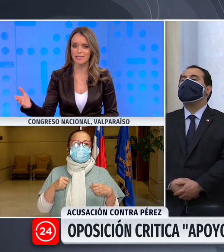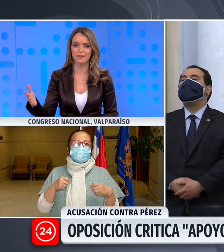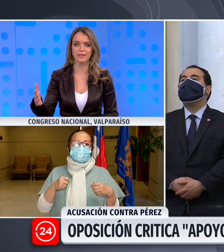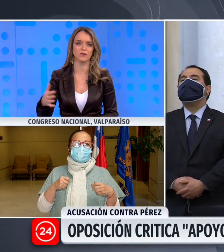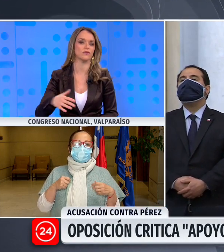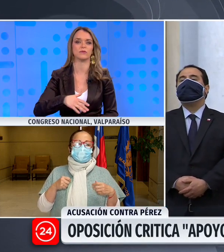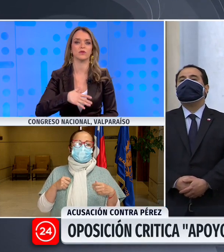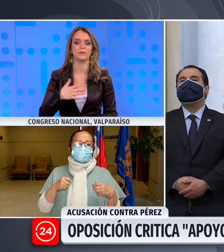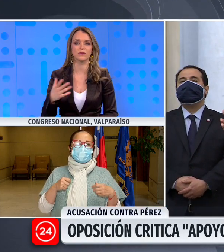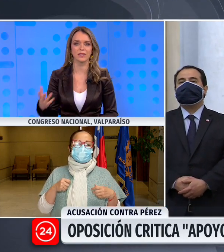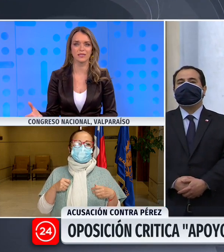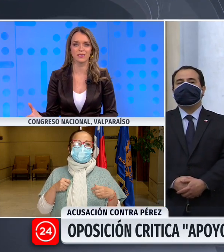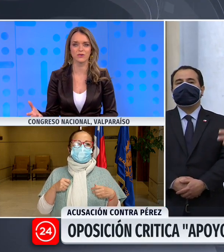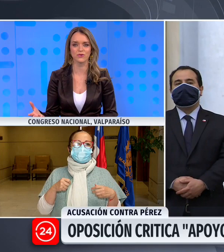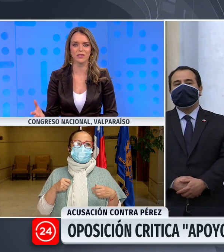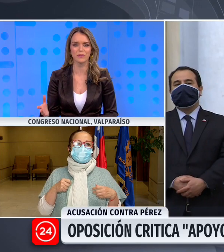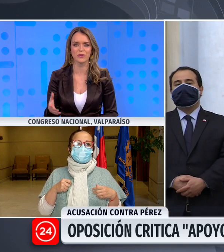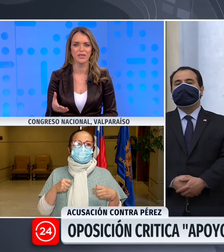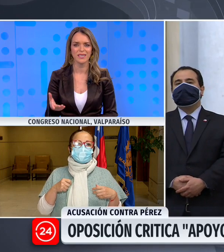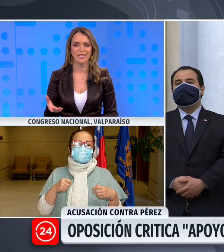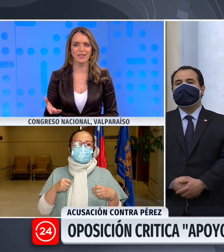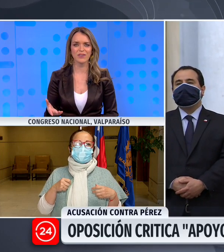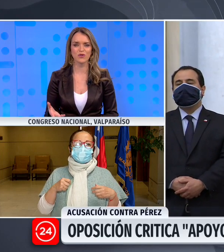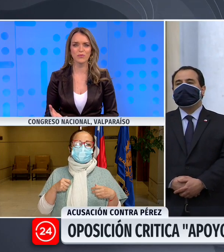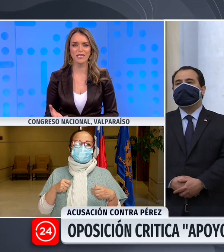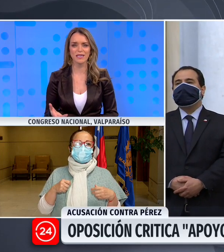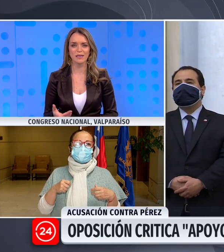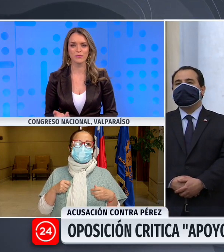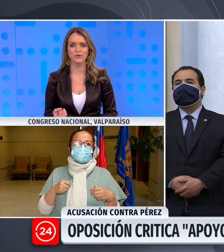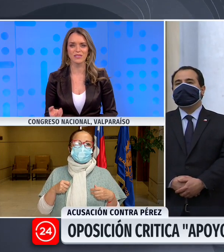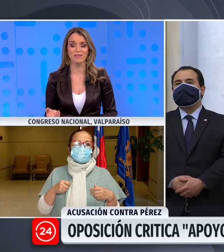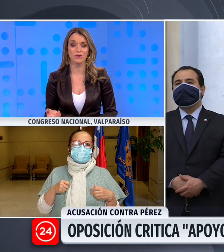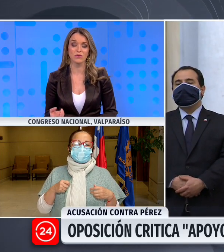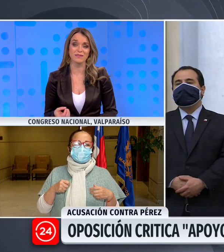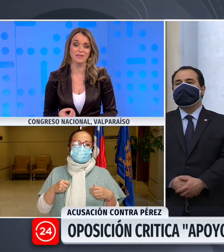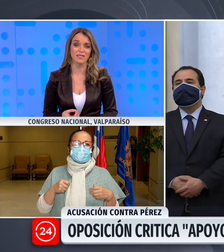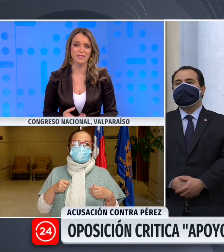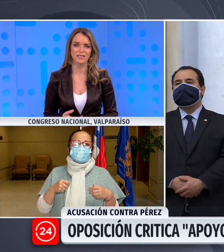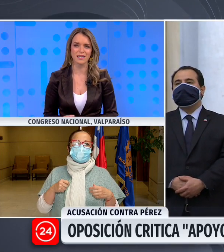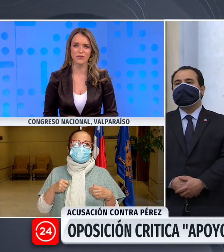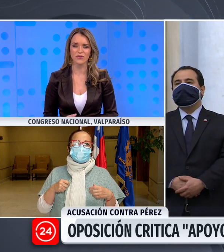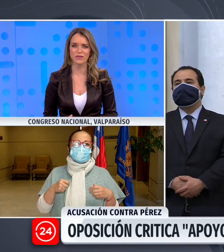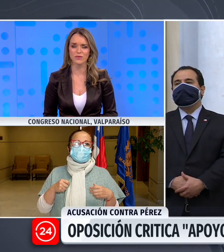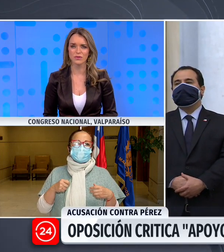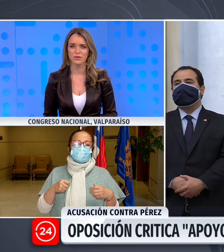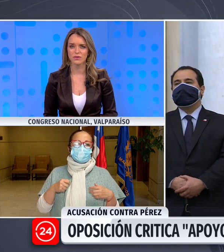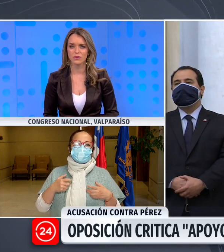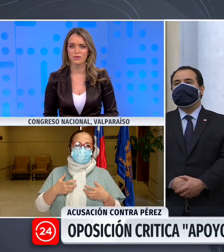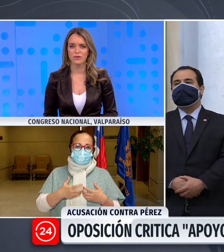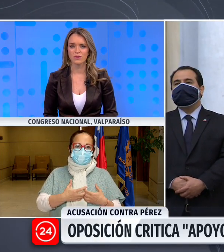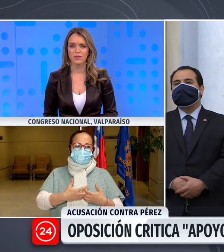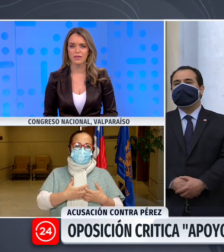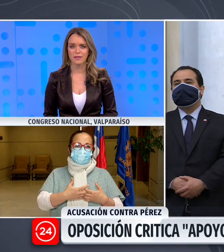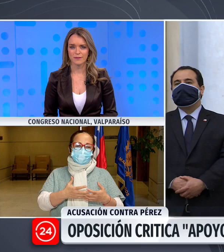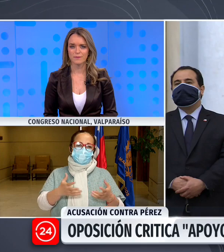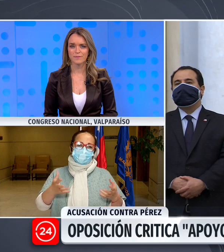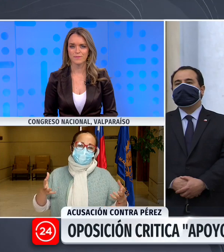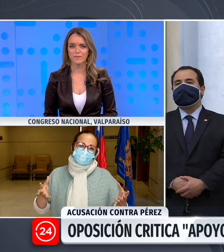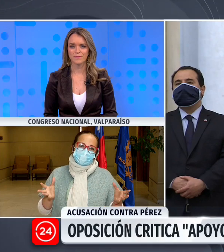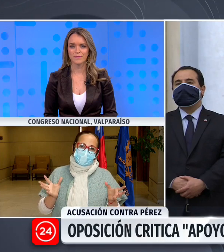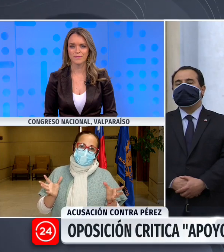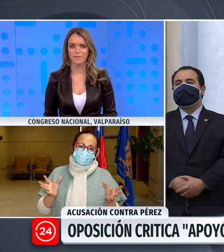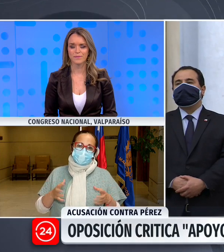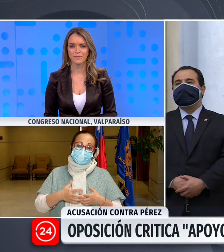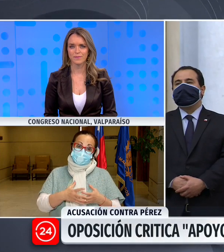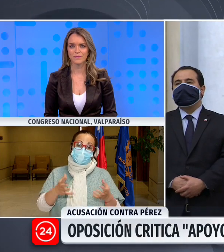informes existen, que todos vimos lo que pasó, sí, en el estallido social, pero ¿es Víctor Pérez el responsable o quien se tiene que hacer cargo de eso? Bueno, pero déjame, por eso es que te